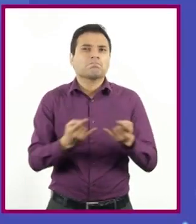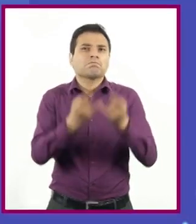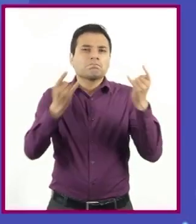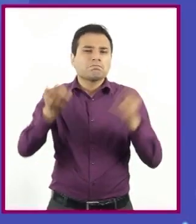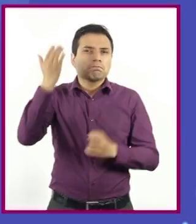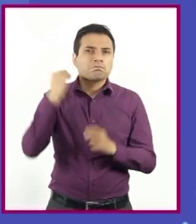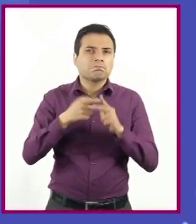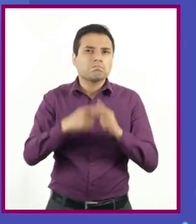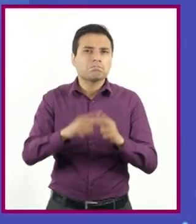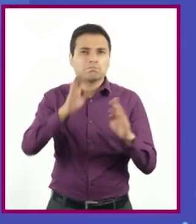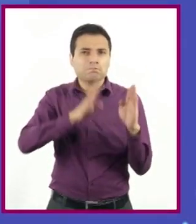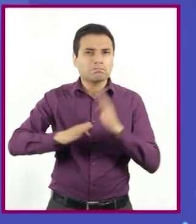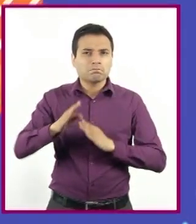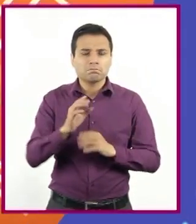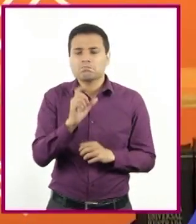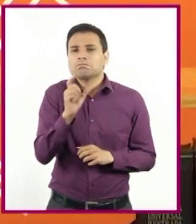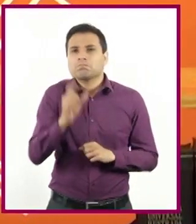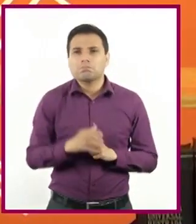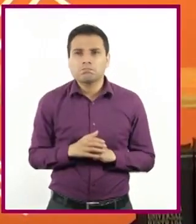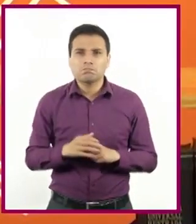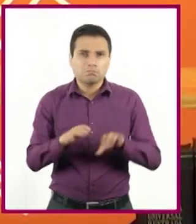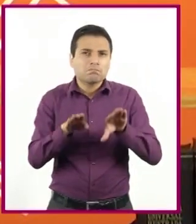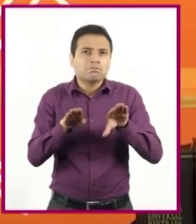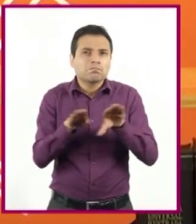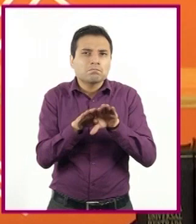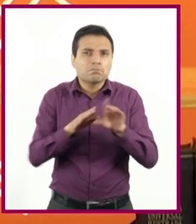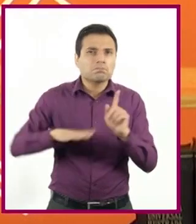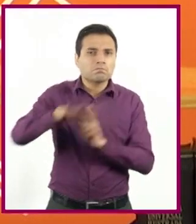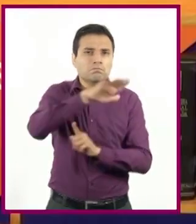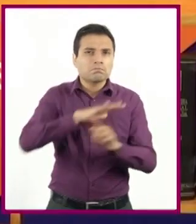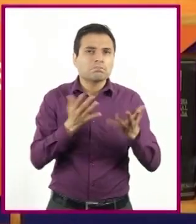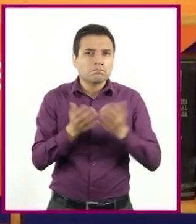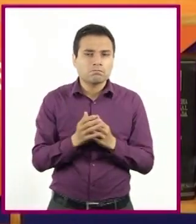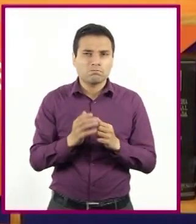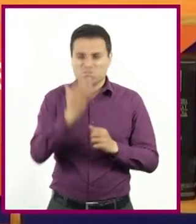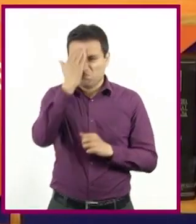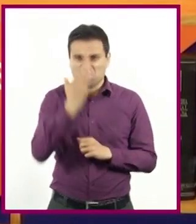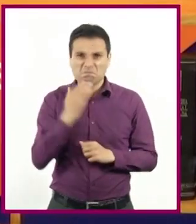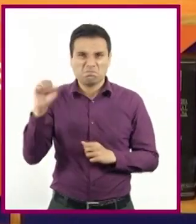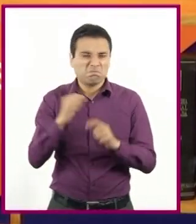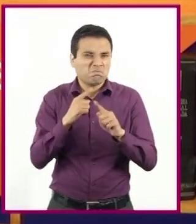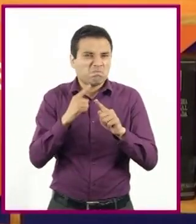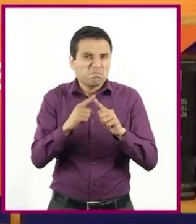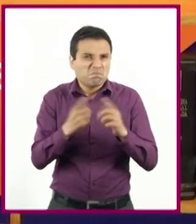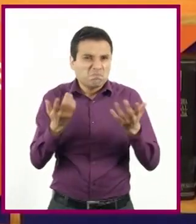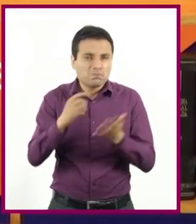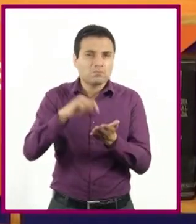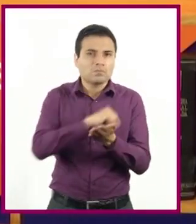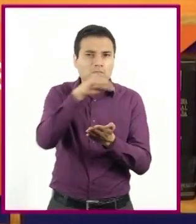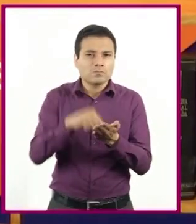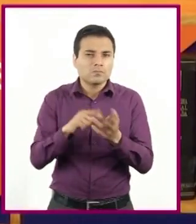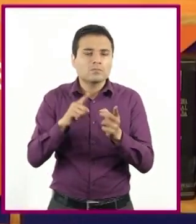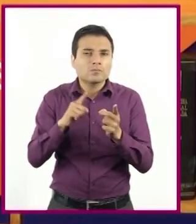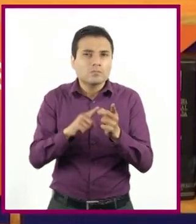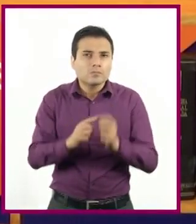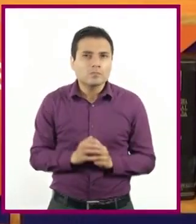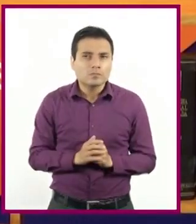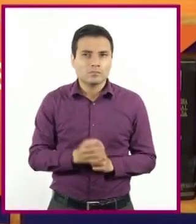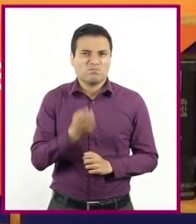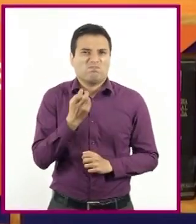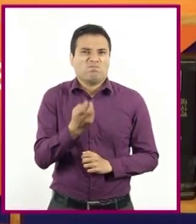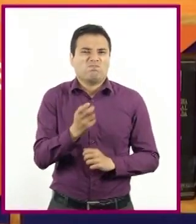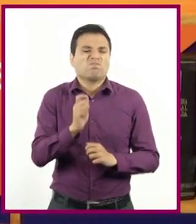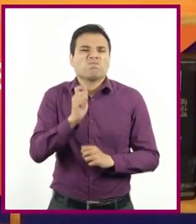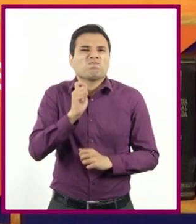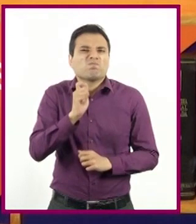el contexto histórico en el que se desarrollaron, los principales exponentes actuales, los lugares donde se practica y lo que simboliza